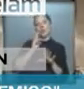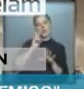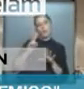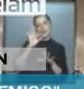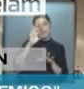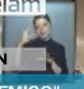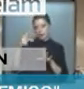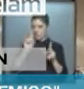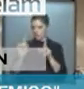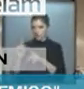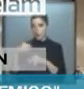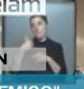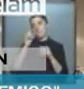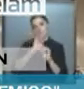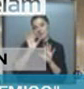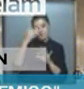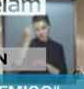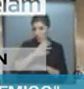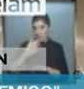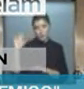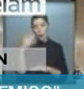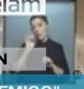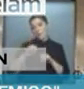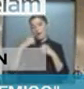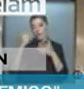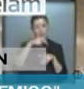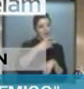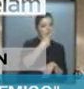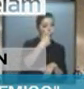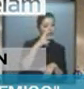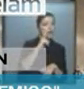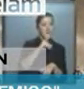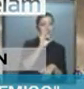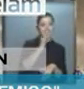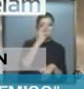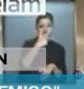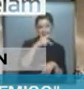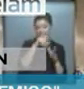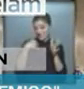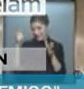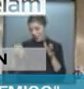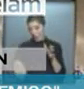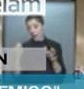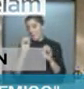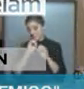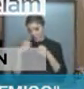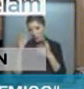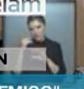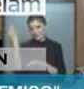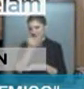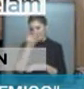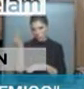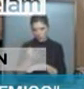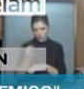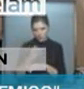seguramente cualquiera va a estar mejor que en el 2003, porque el 2003 era 25% de desocupación, eran sueldos, no